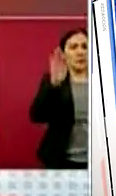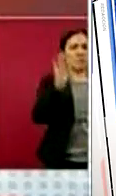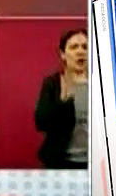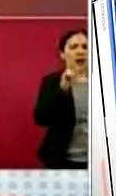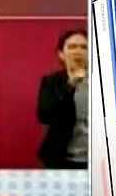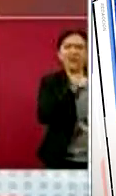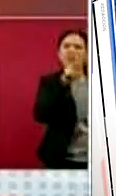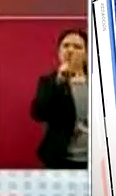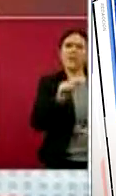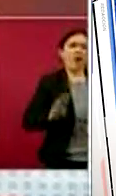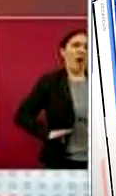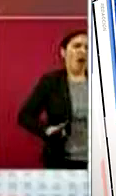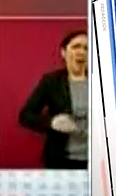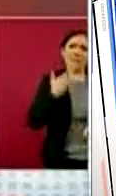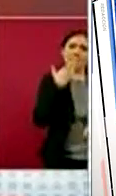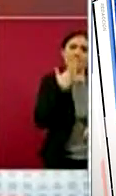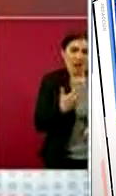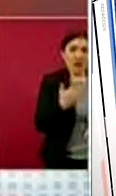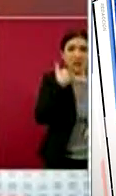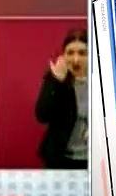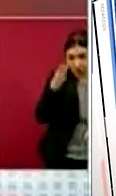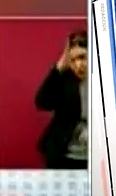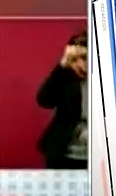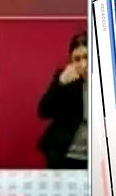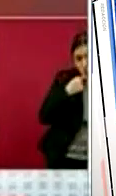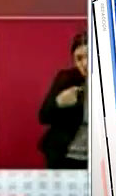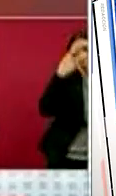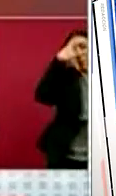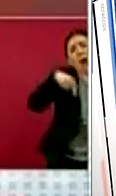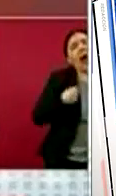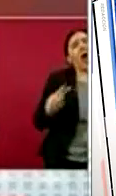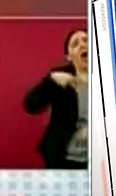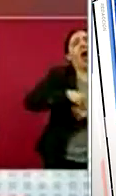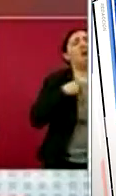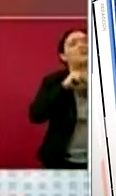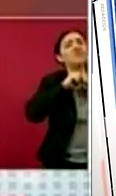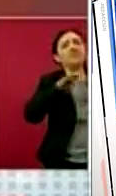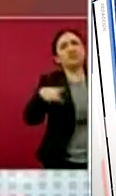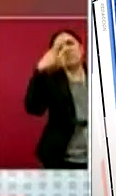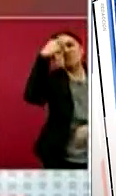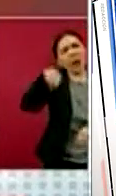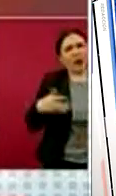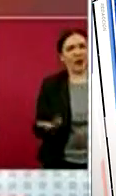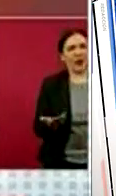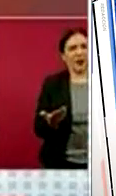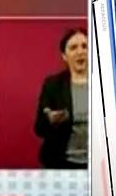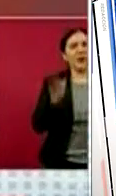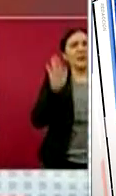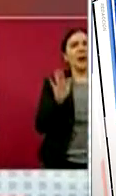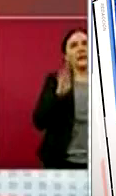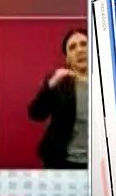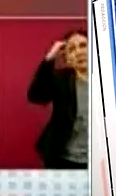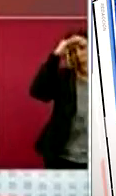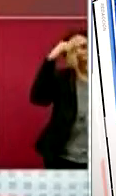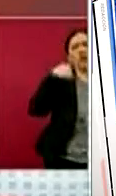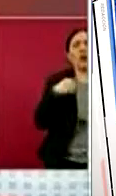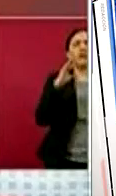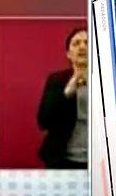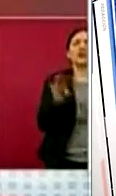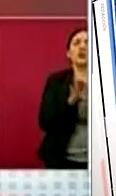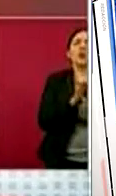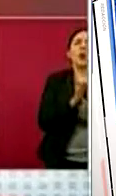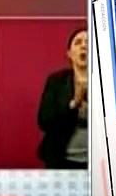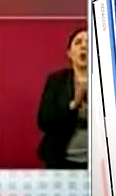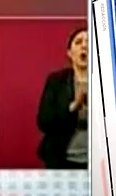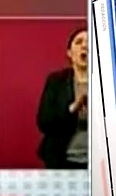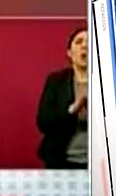forma de o una estrategia política para dividir y debilitar a la